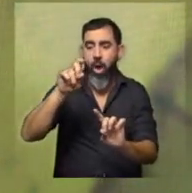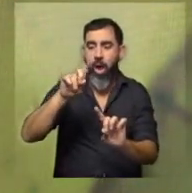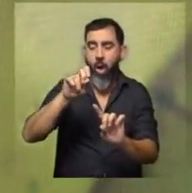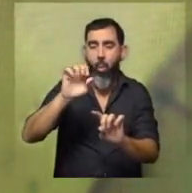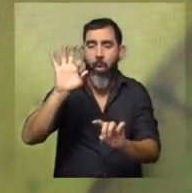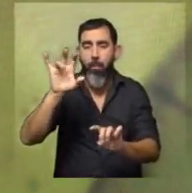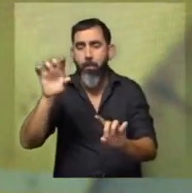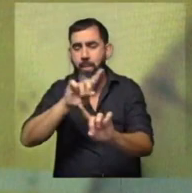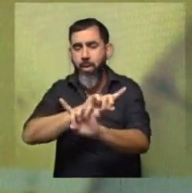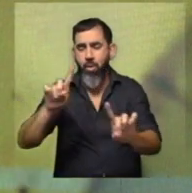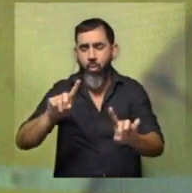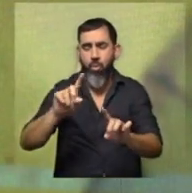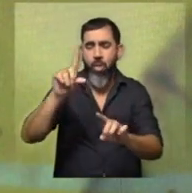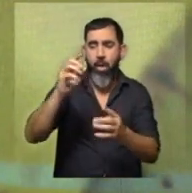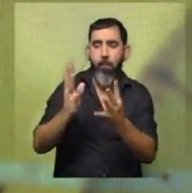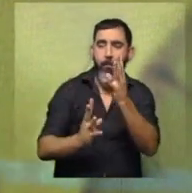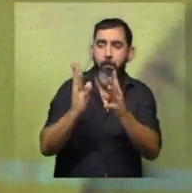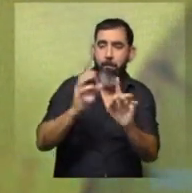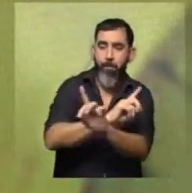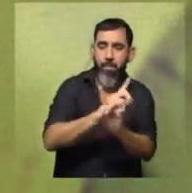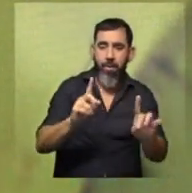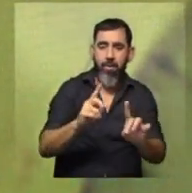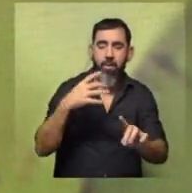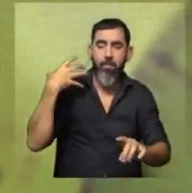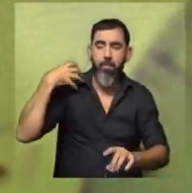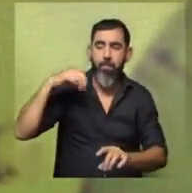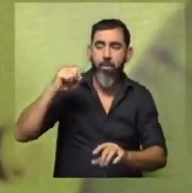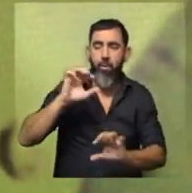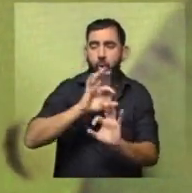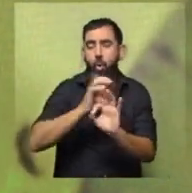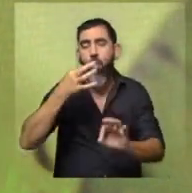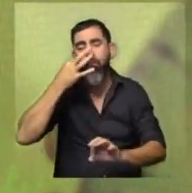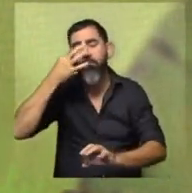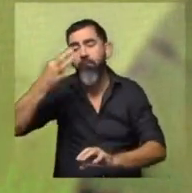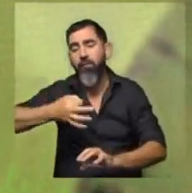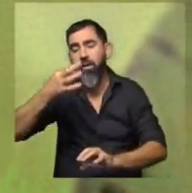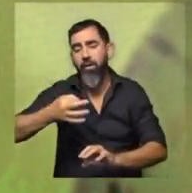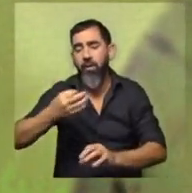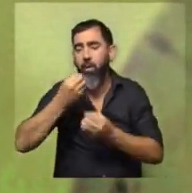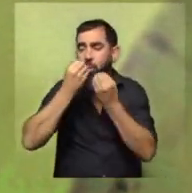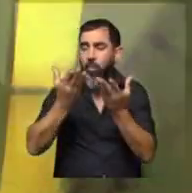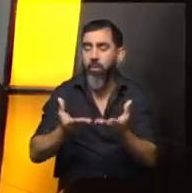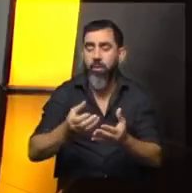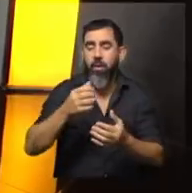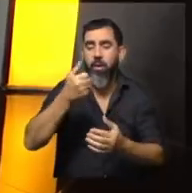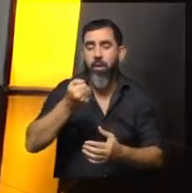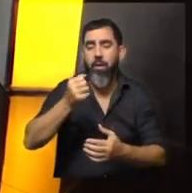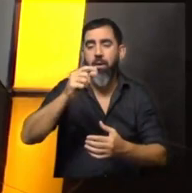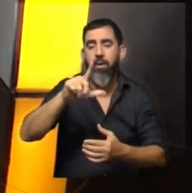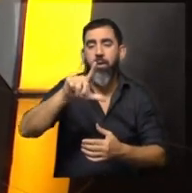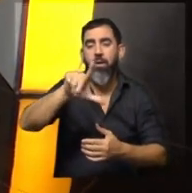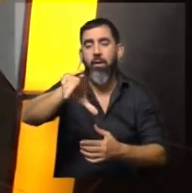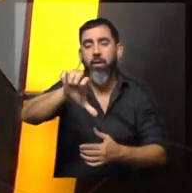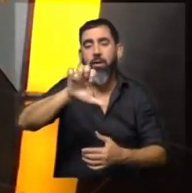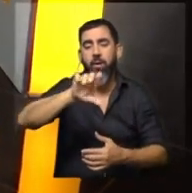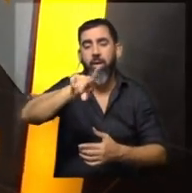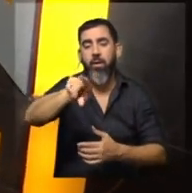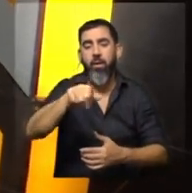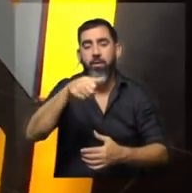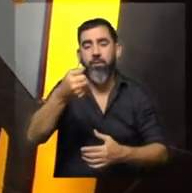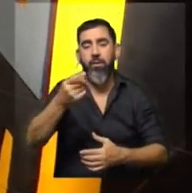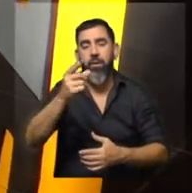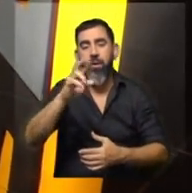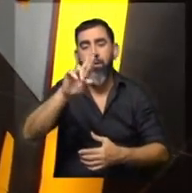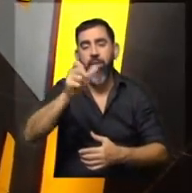del microondas. Uno escucha decir de todo, mitos o realidades. Alexandra Perrone, ¿cómo andas? Bienvenida. ¿Cómo andas, Gustavo? ¿Bien? Adelantaste, porque iba a